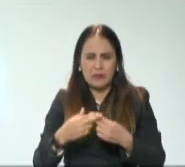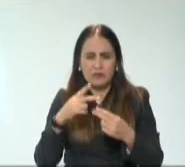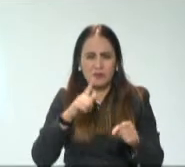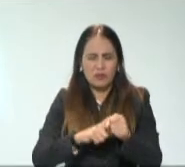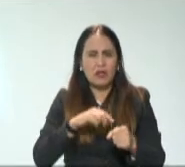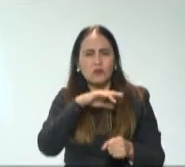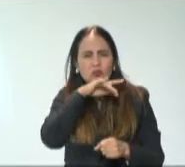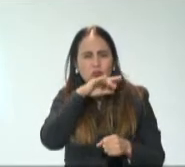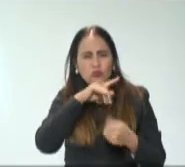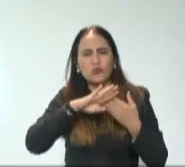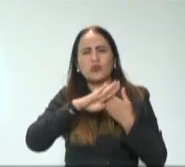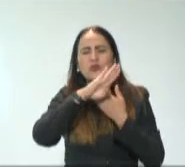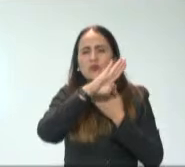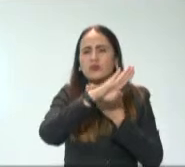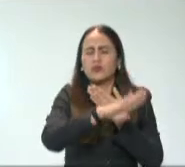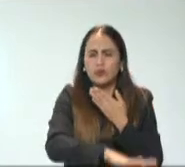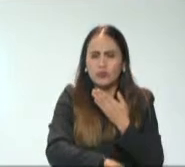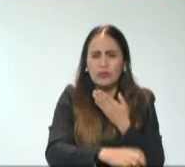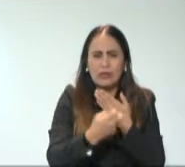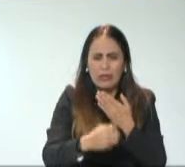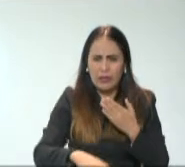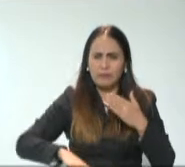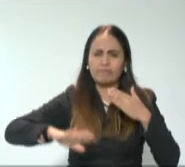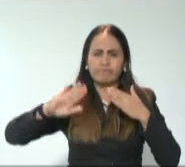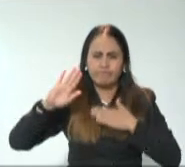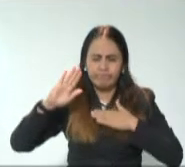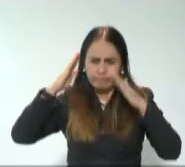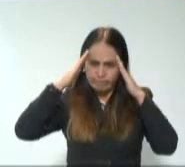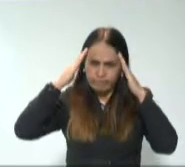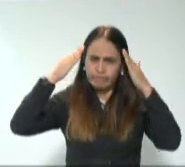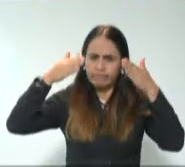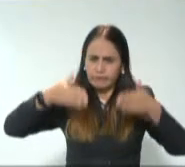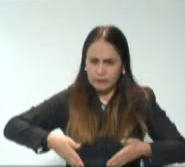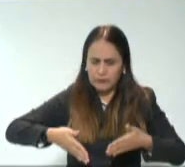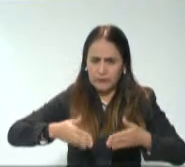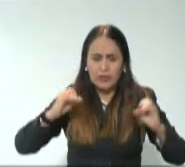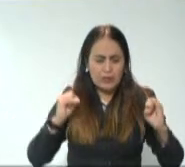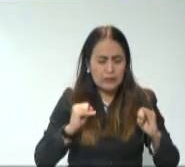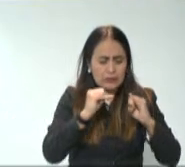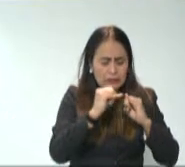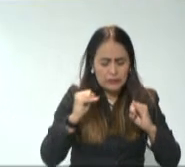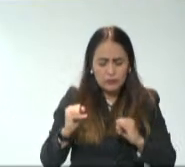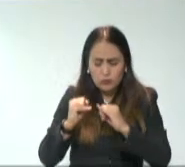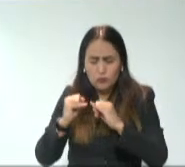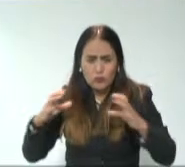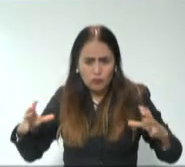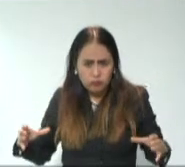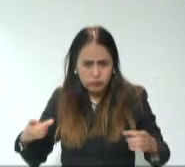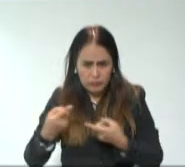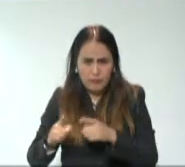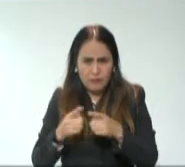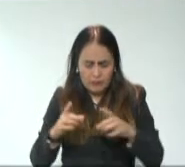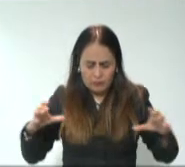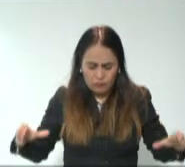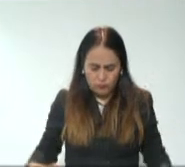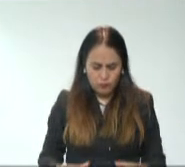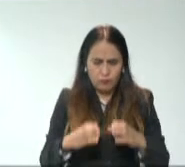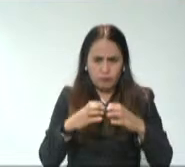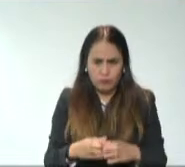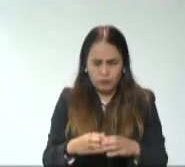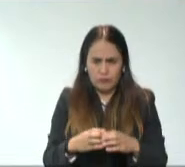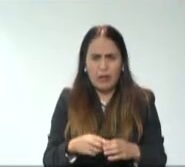haber un compromiso para que las instituciones que lo que lo forman logren su